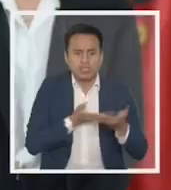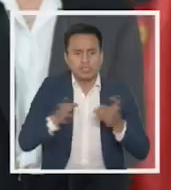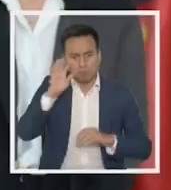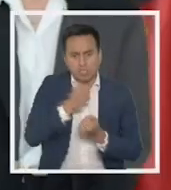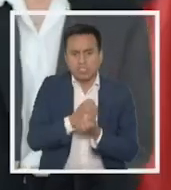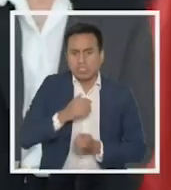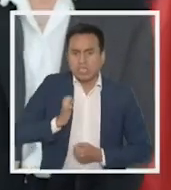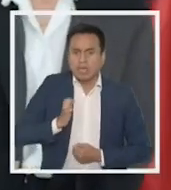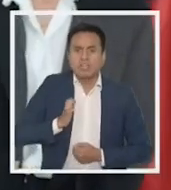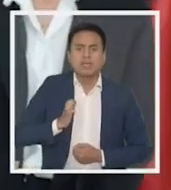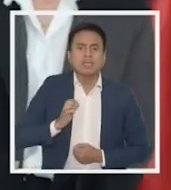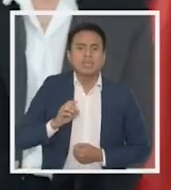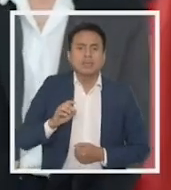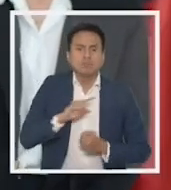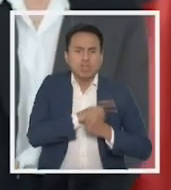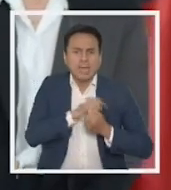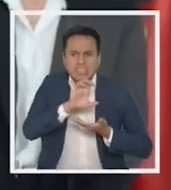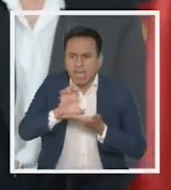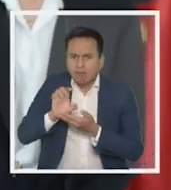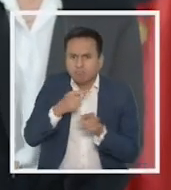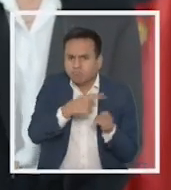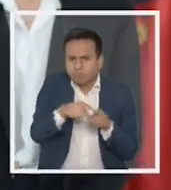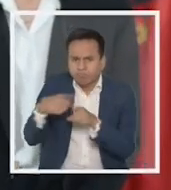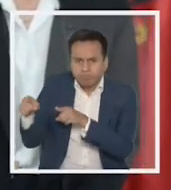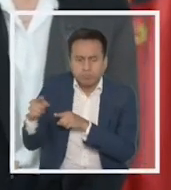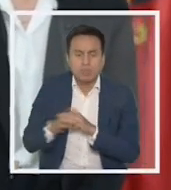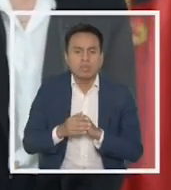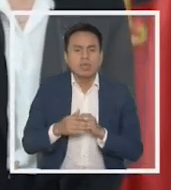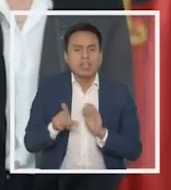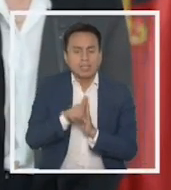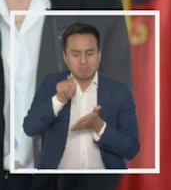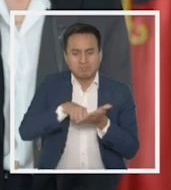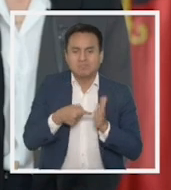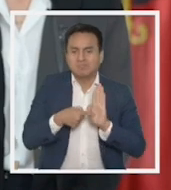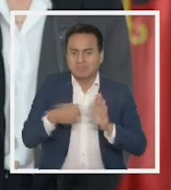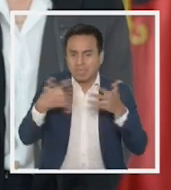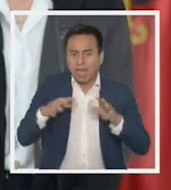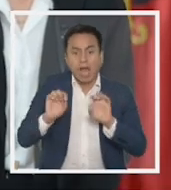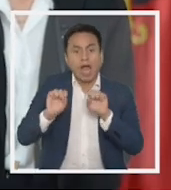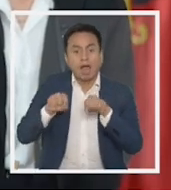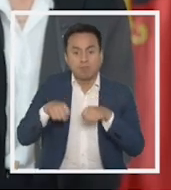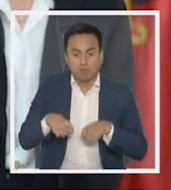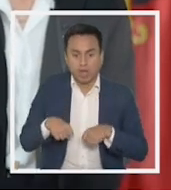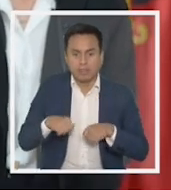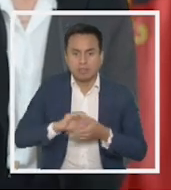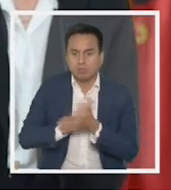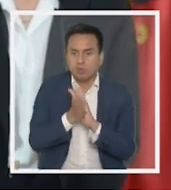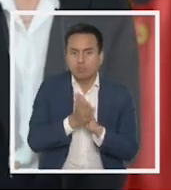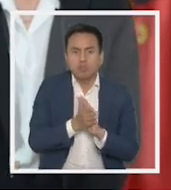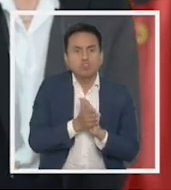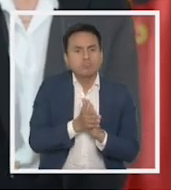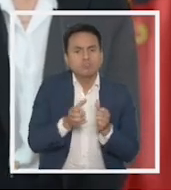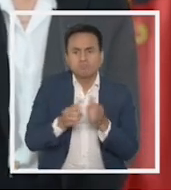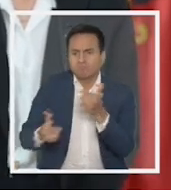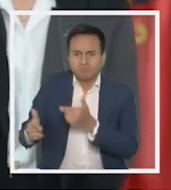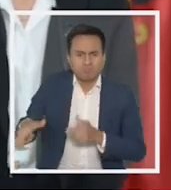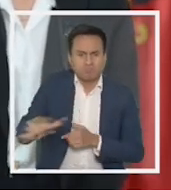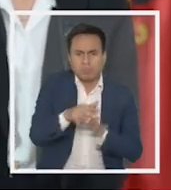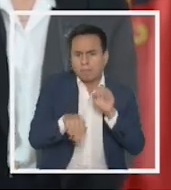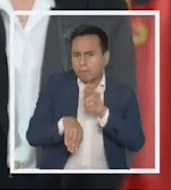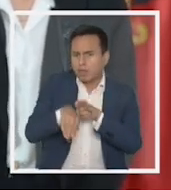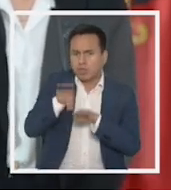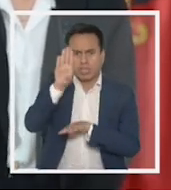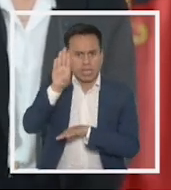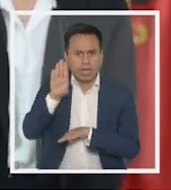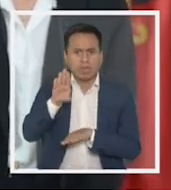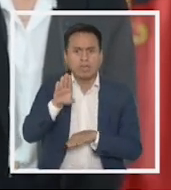promulgado una ley que fuera aprobada transversalmente por una inmensa mayoría de los parlamentarios, una ley que protege